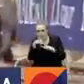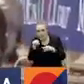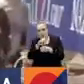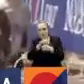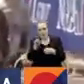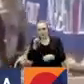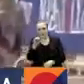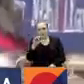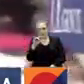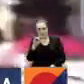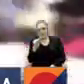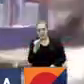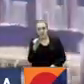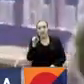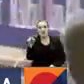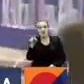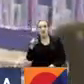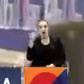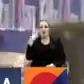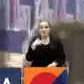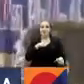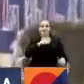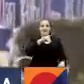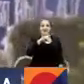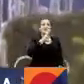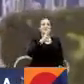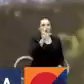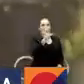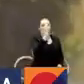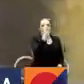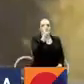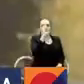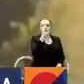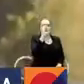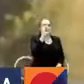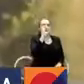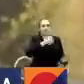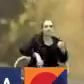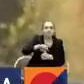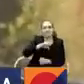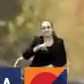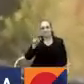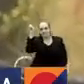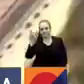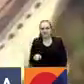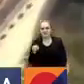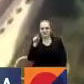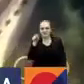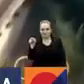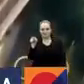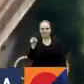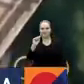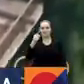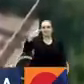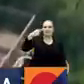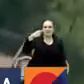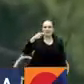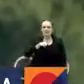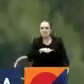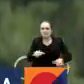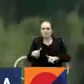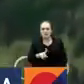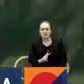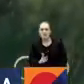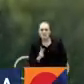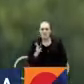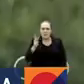el liderato de la competencia al colombiano Juan Sebastián Molano con un puerto de fuera de categoría, y el final en su vida, la etapa más dura de la